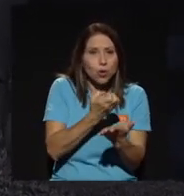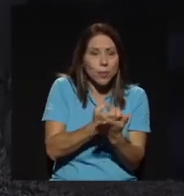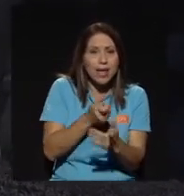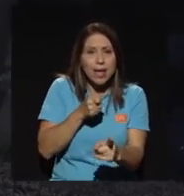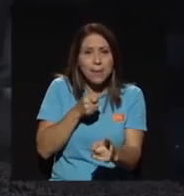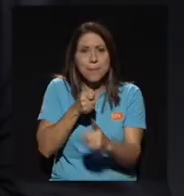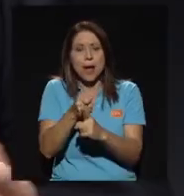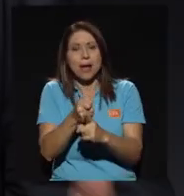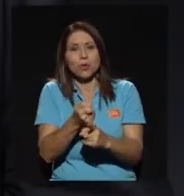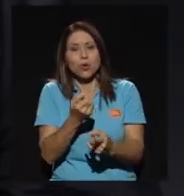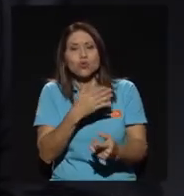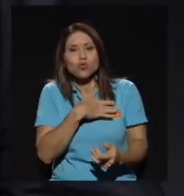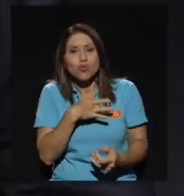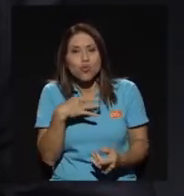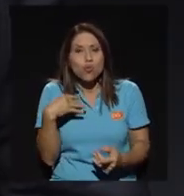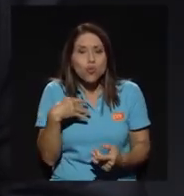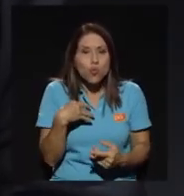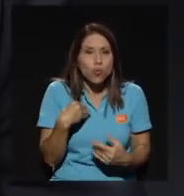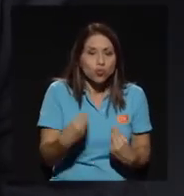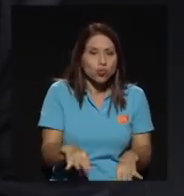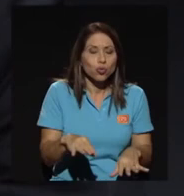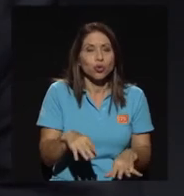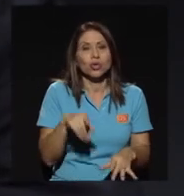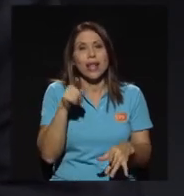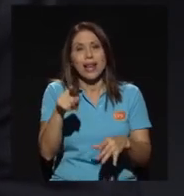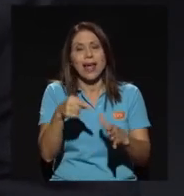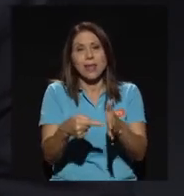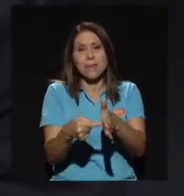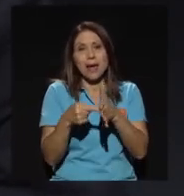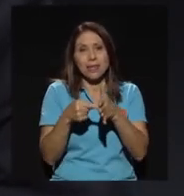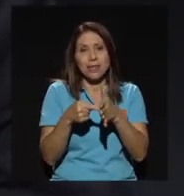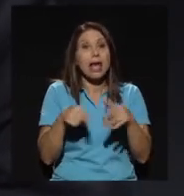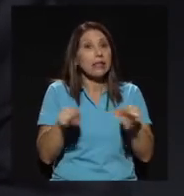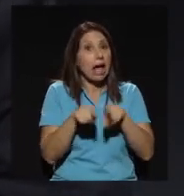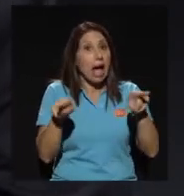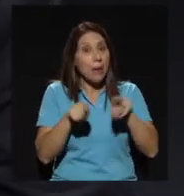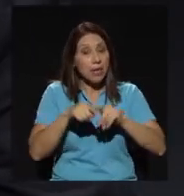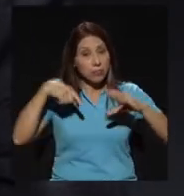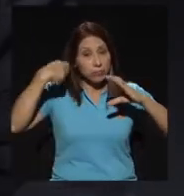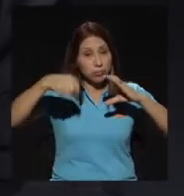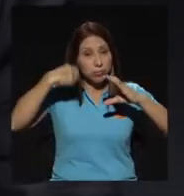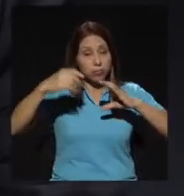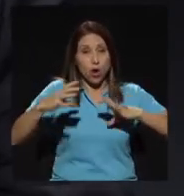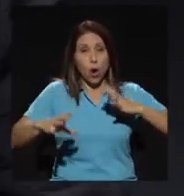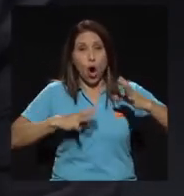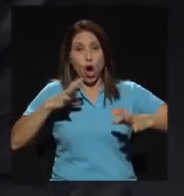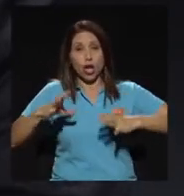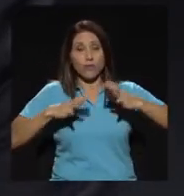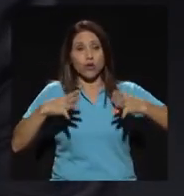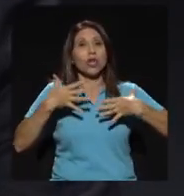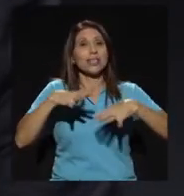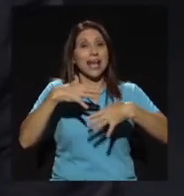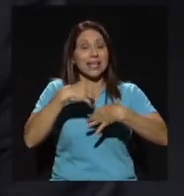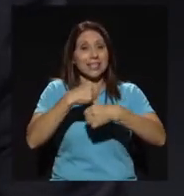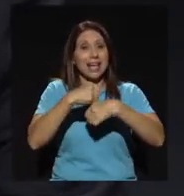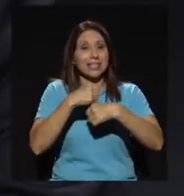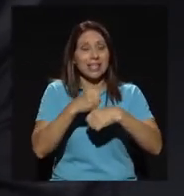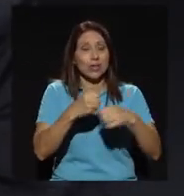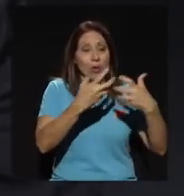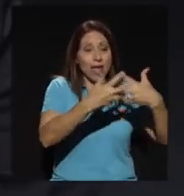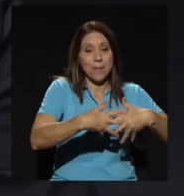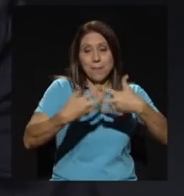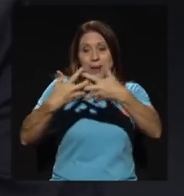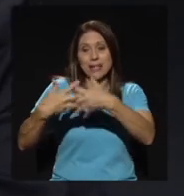en la demanda de los chinos es increíble ya está hollywood las películas están siendo hechas por empresas conjuntas